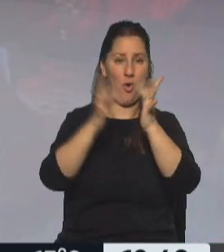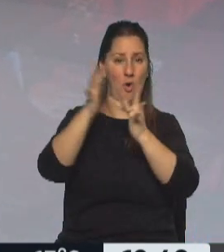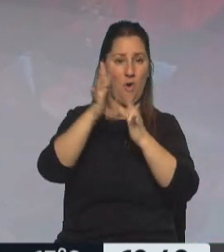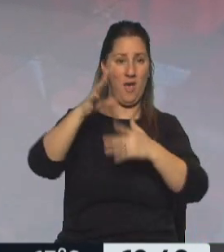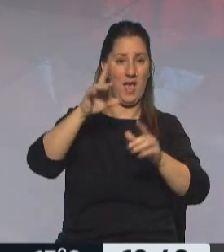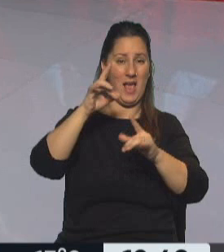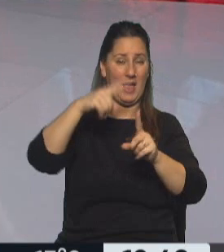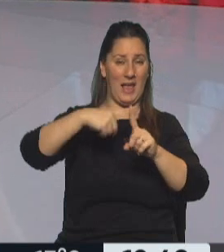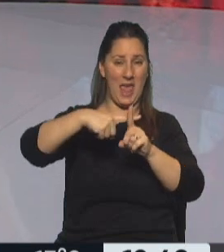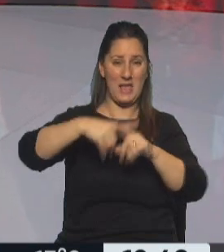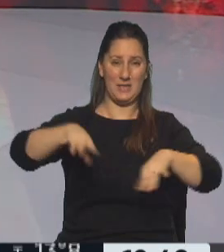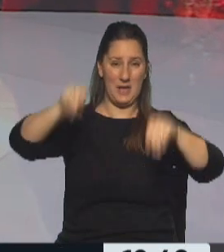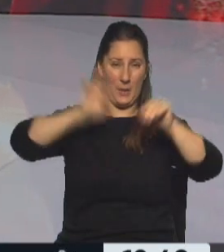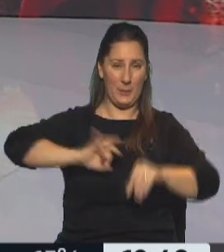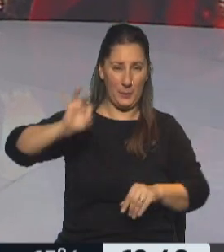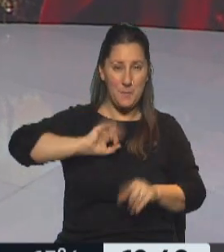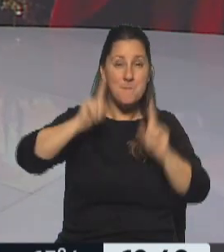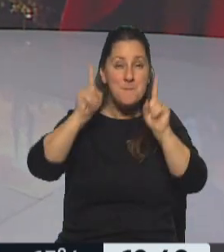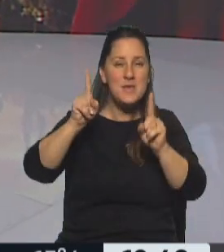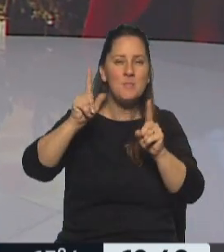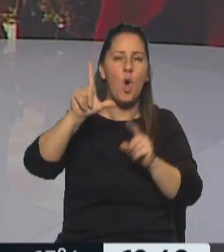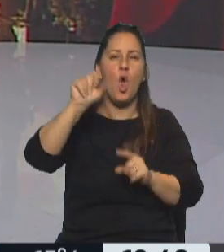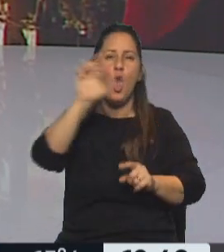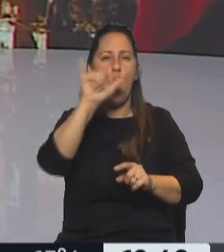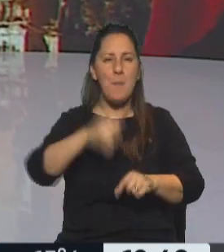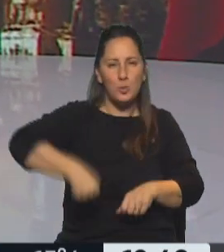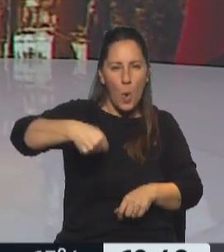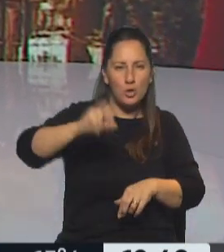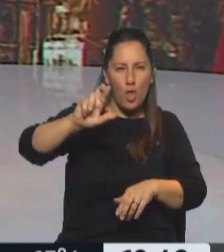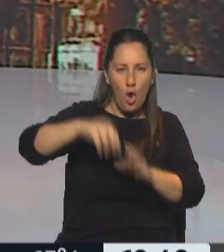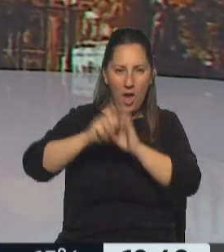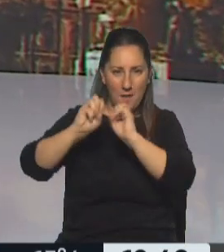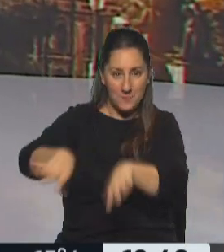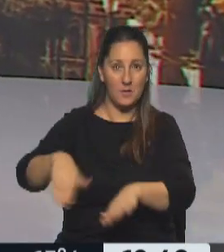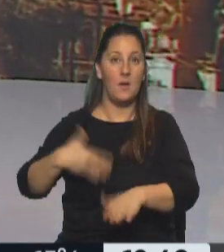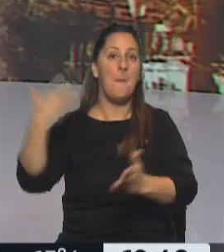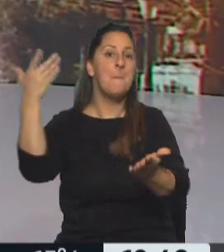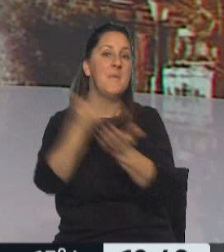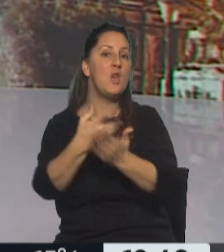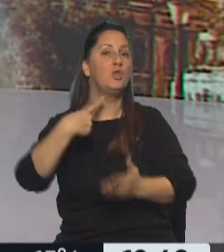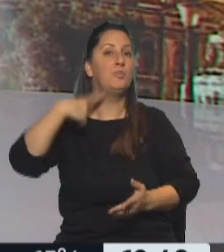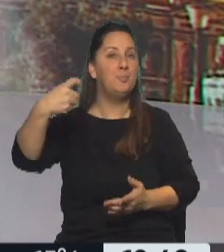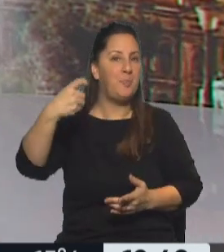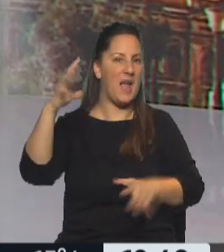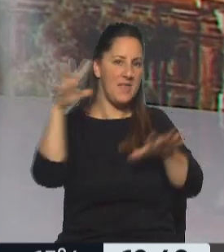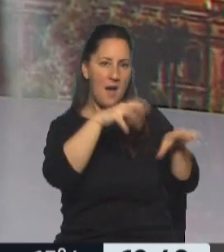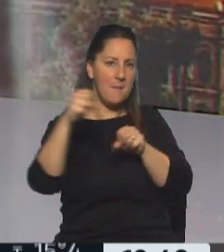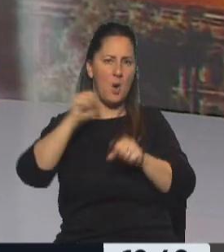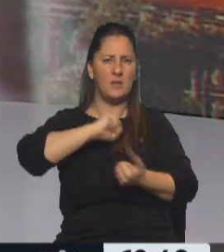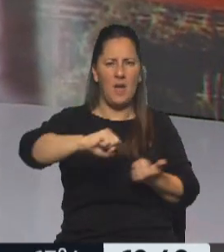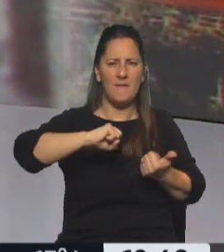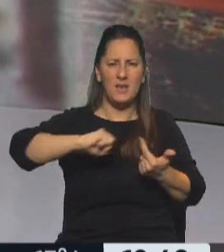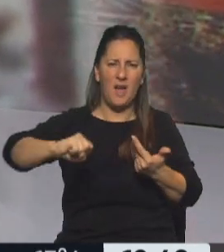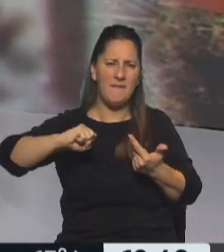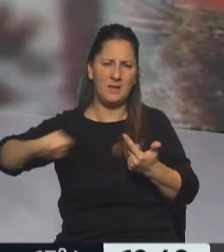conocido por los bolsos de lópez en el prontuario apellido de españa fue la detención por estafas reiteradas pero decíamos en el